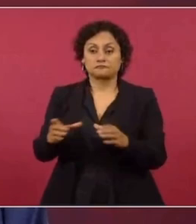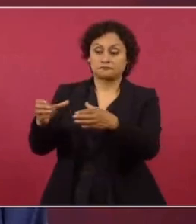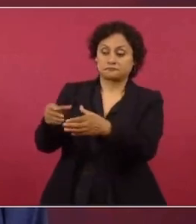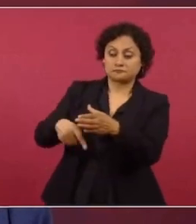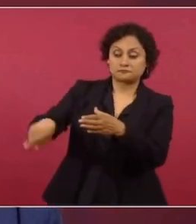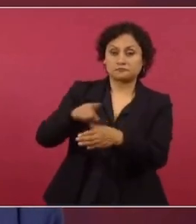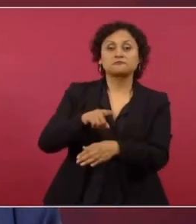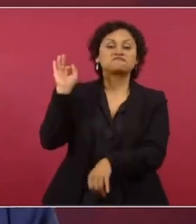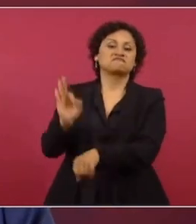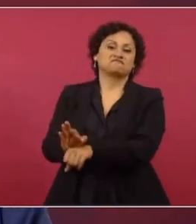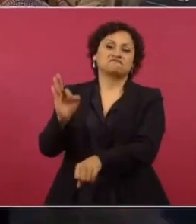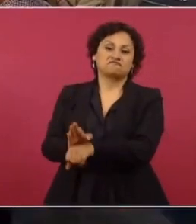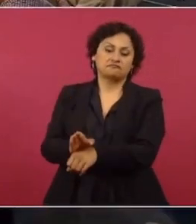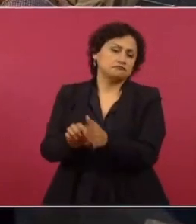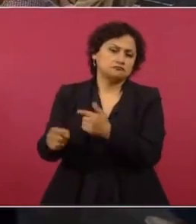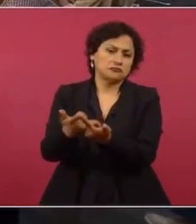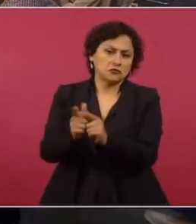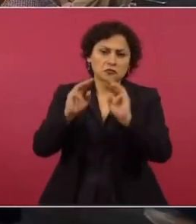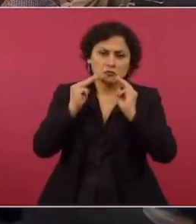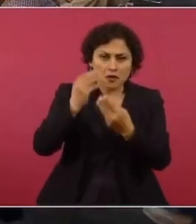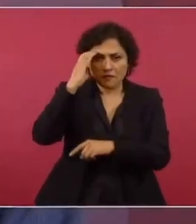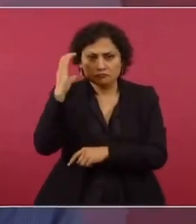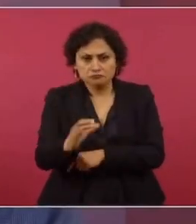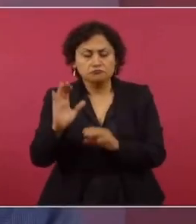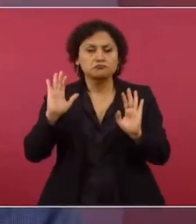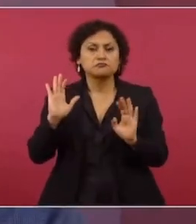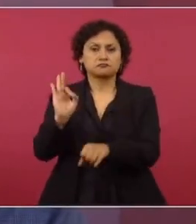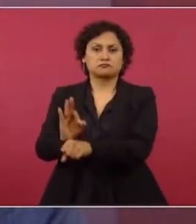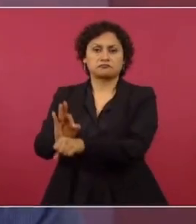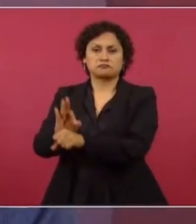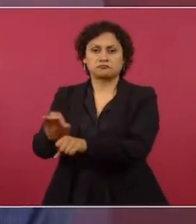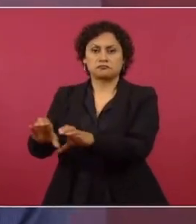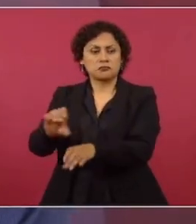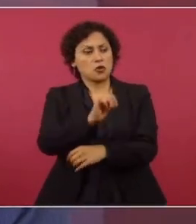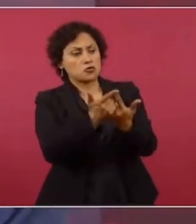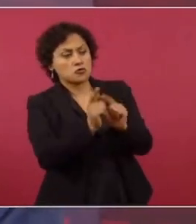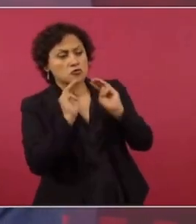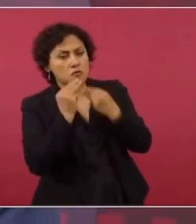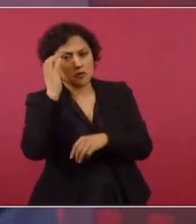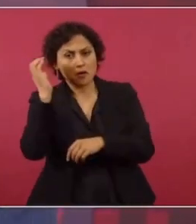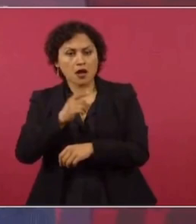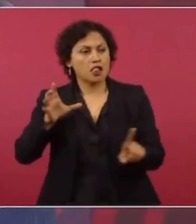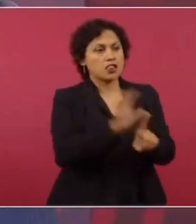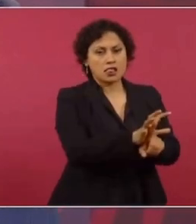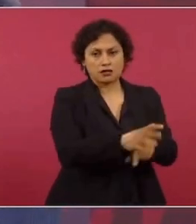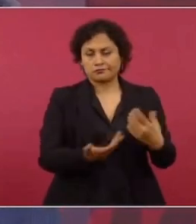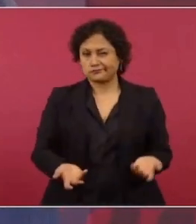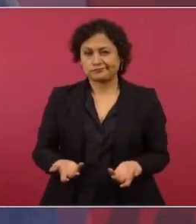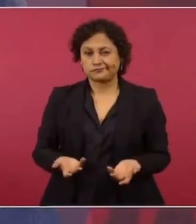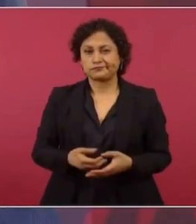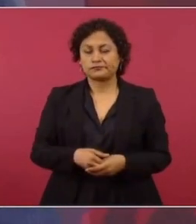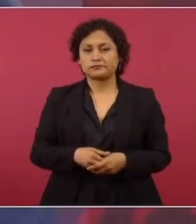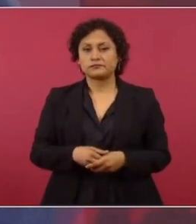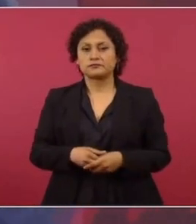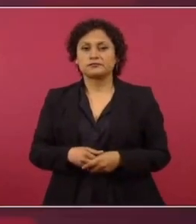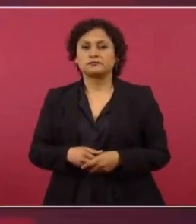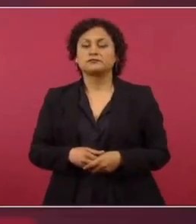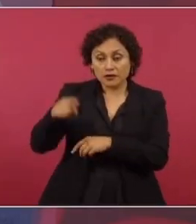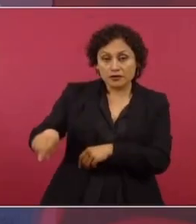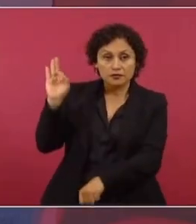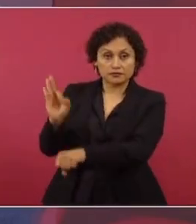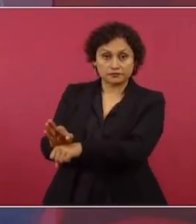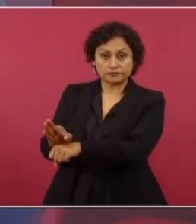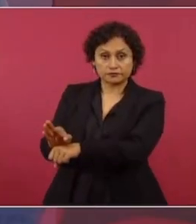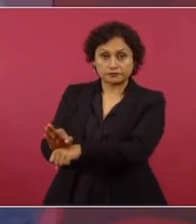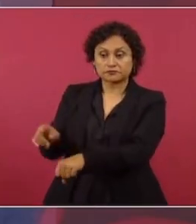a un cartel y se perseguía a otros. Incluso hasta los del cartel